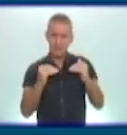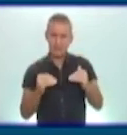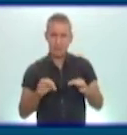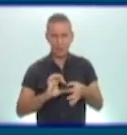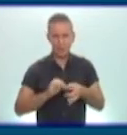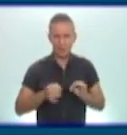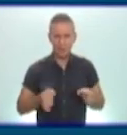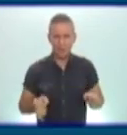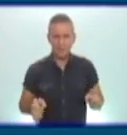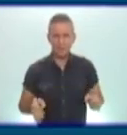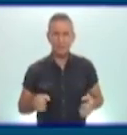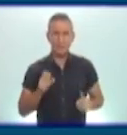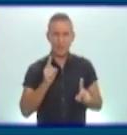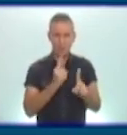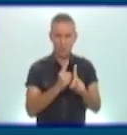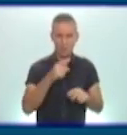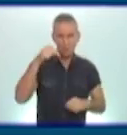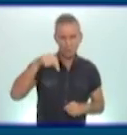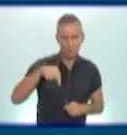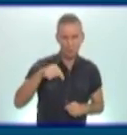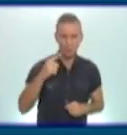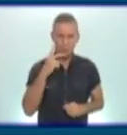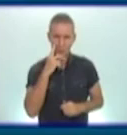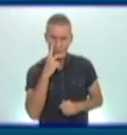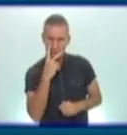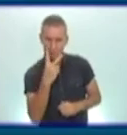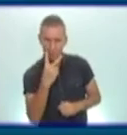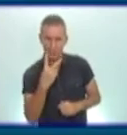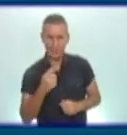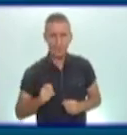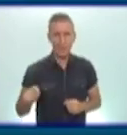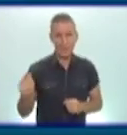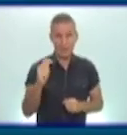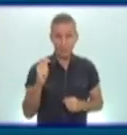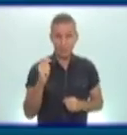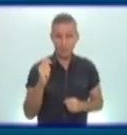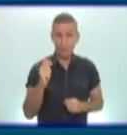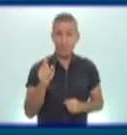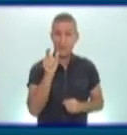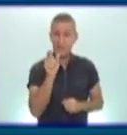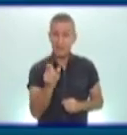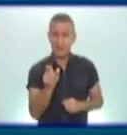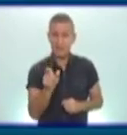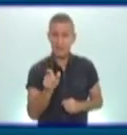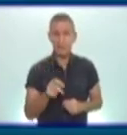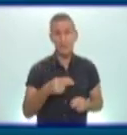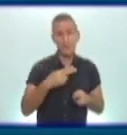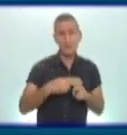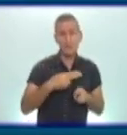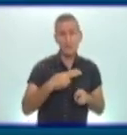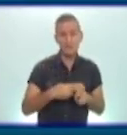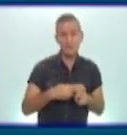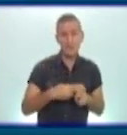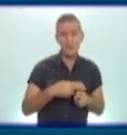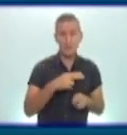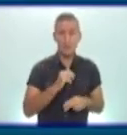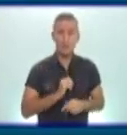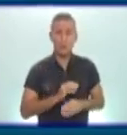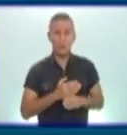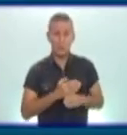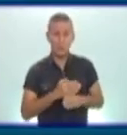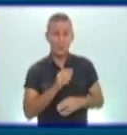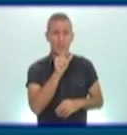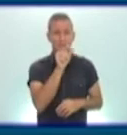hoy. Veamos. El sustantivo es la palabra que nombra o designa a